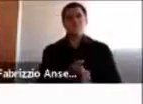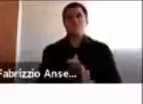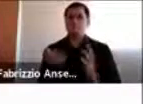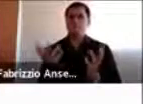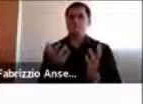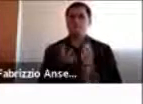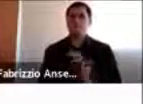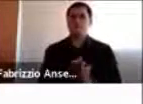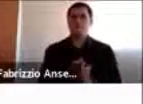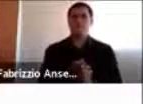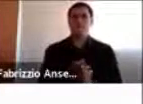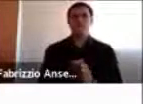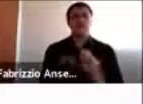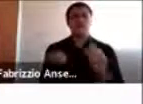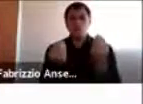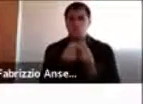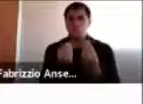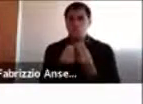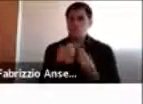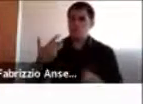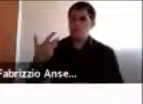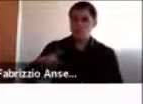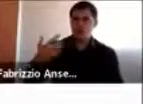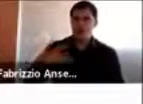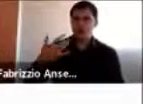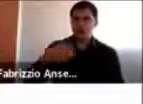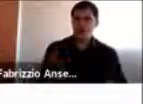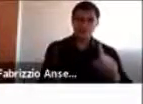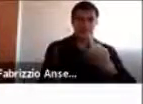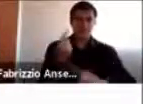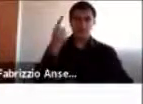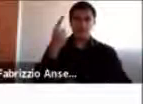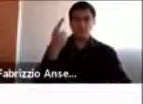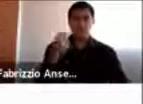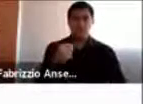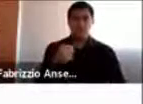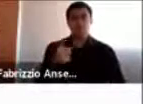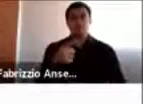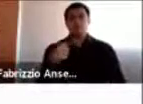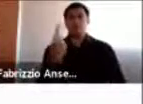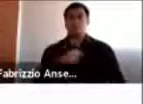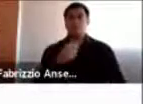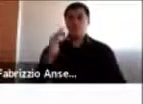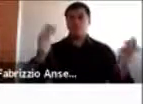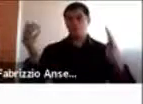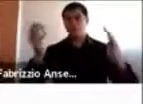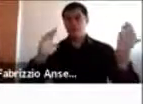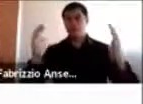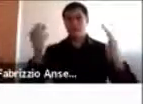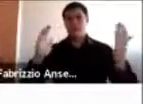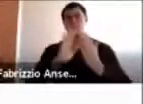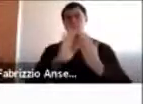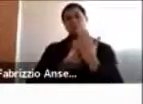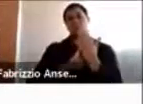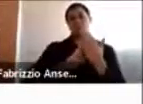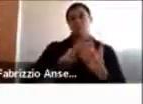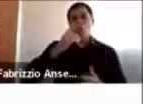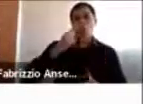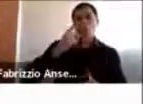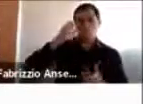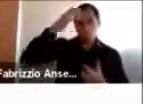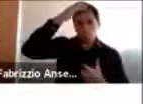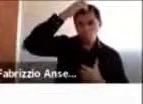muy importante considerar algunas cosas como por ejemplo, si nosotros comparamos la evolución del hombre de hace más de cuatro